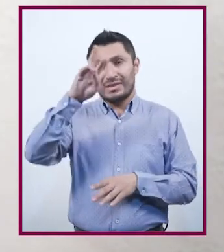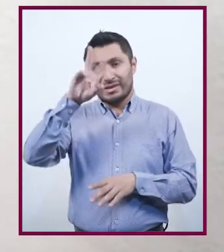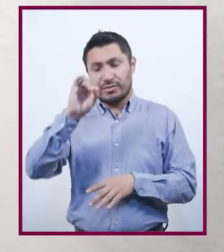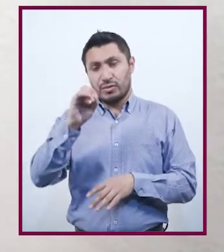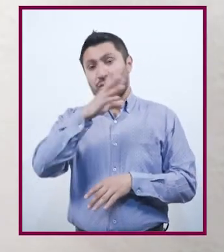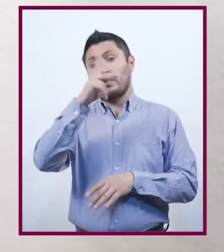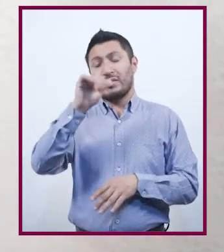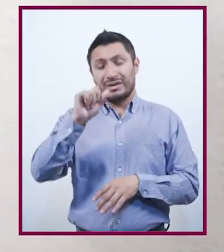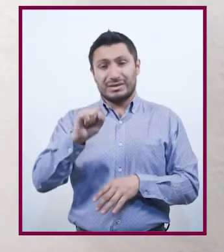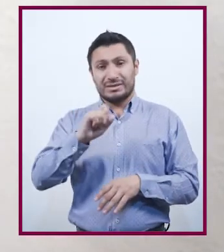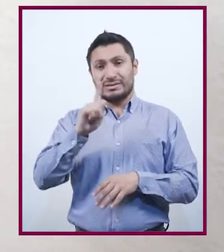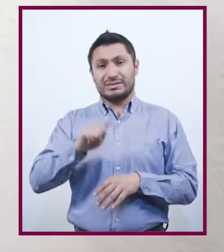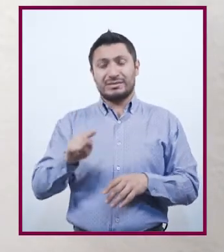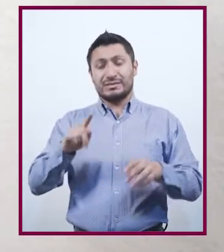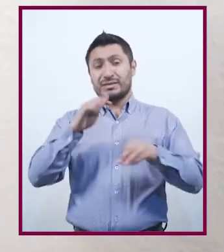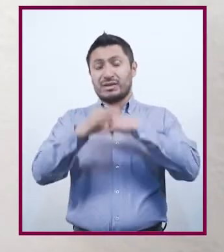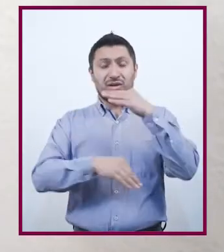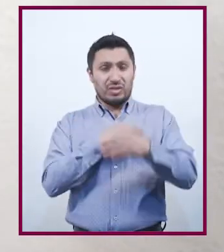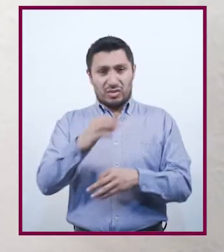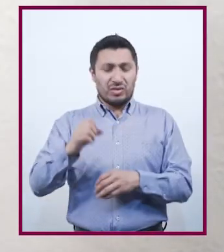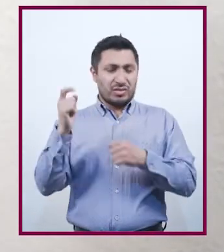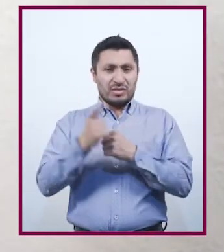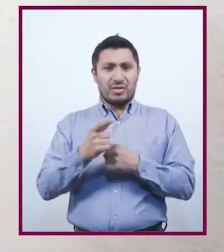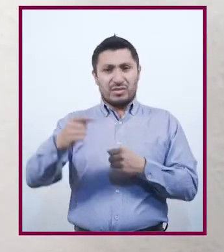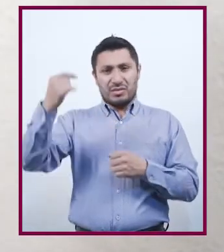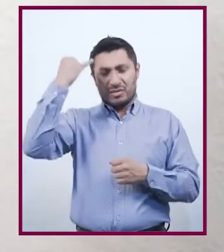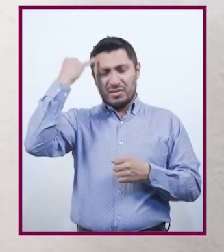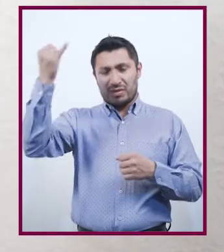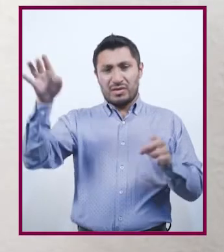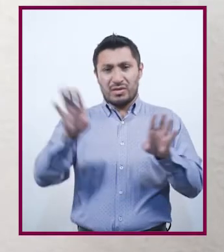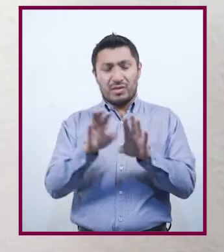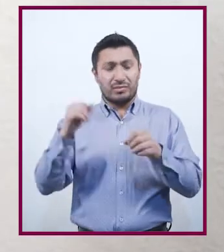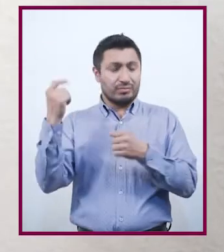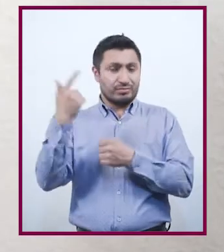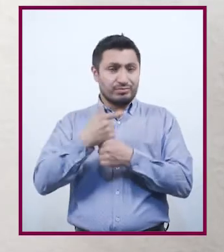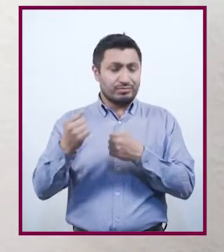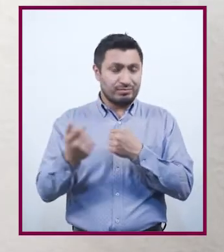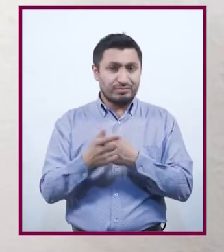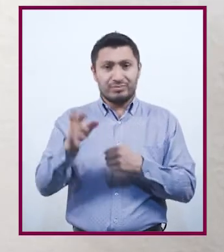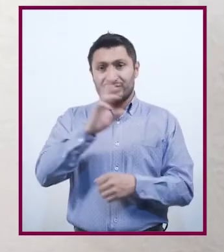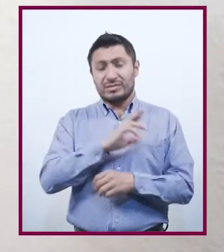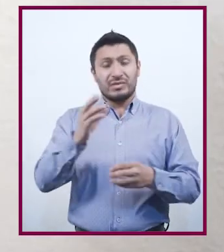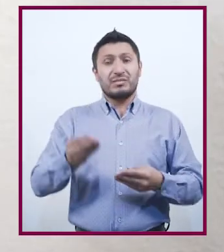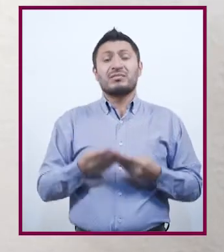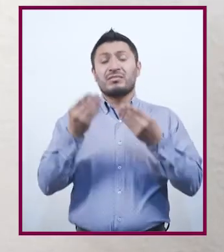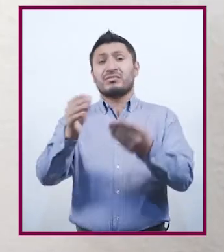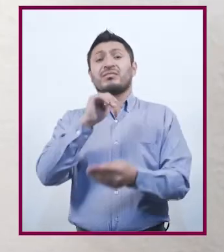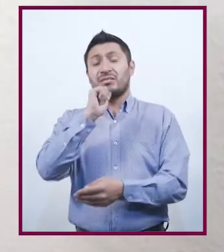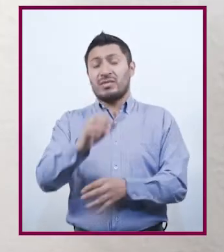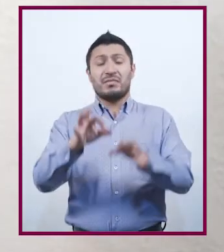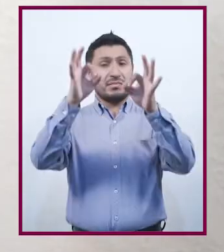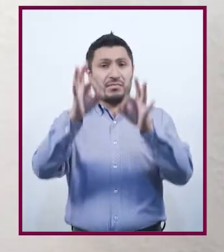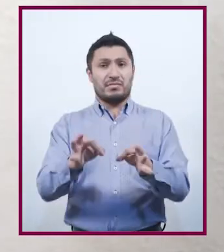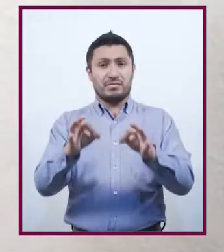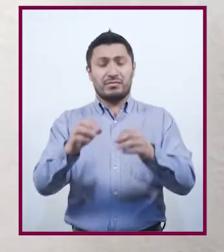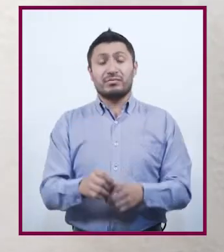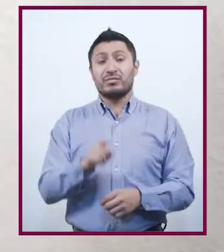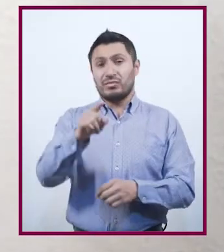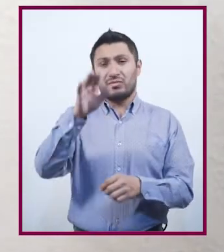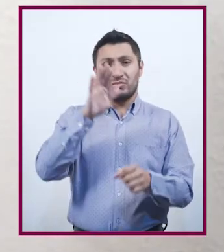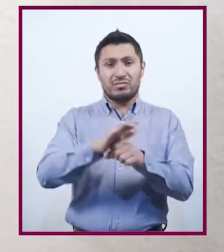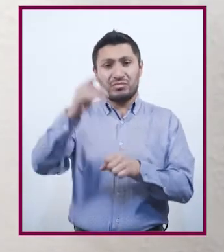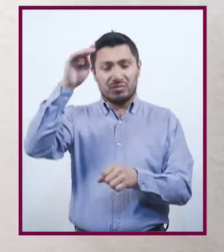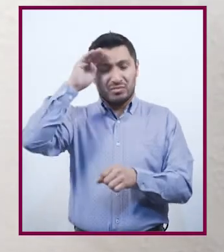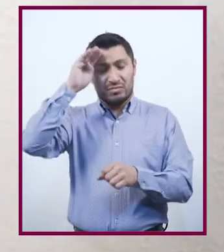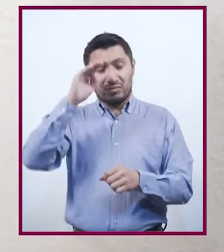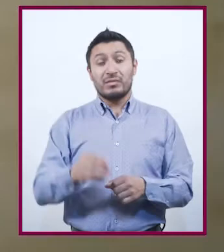Paz, a todos en algún momento se nos ha revelado nuestra existencia como algo particular, intransferible y preciso.